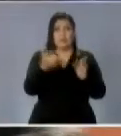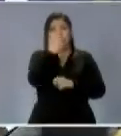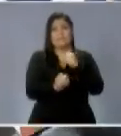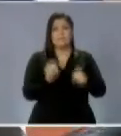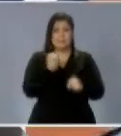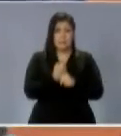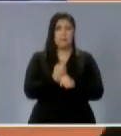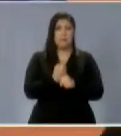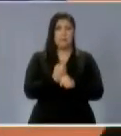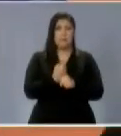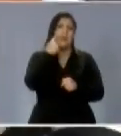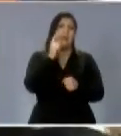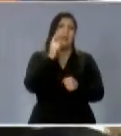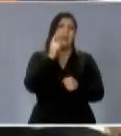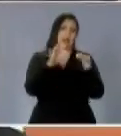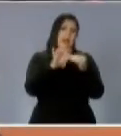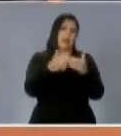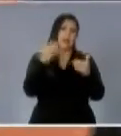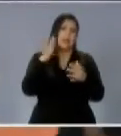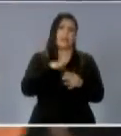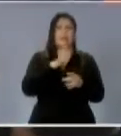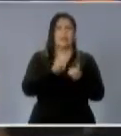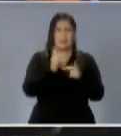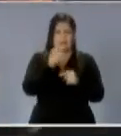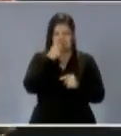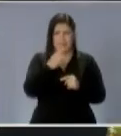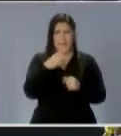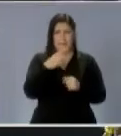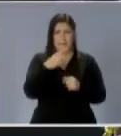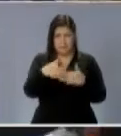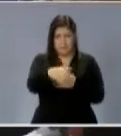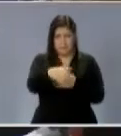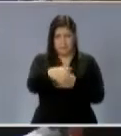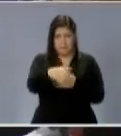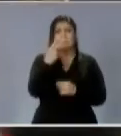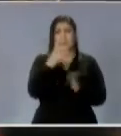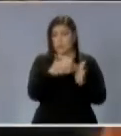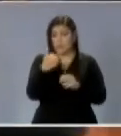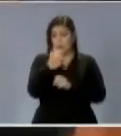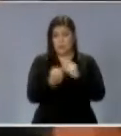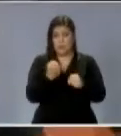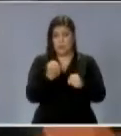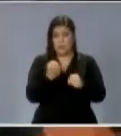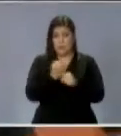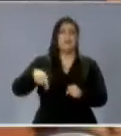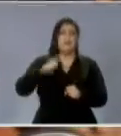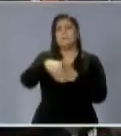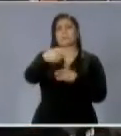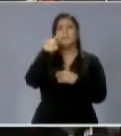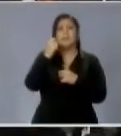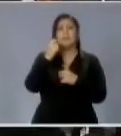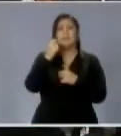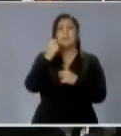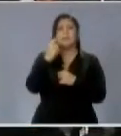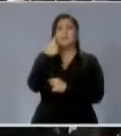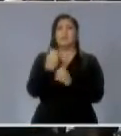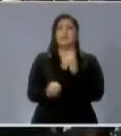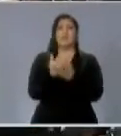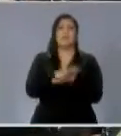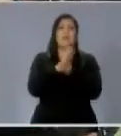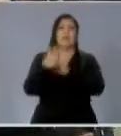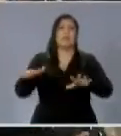tratados comerciales de nueva generación. En fin, un portento el peñanietismo gobernante, tanto que el informante